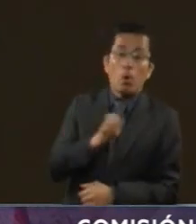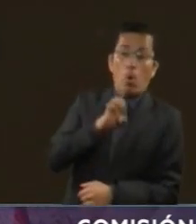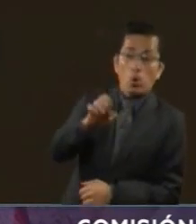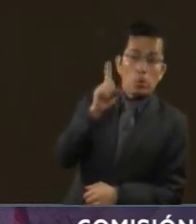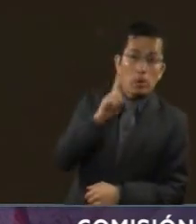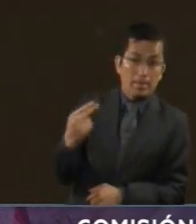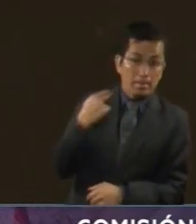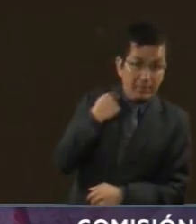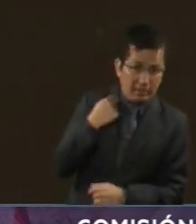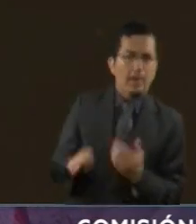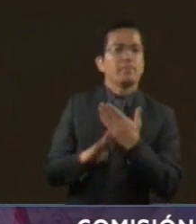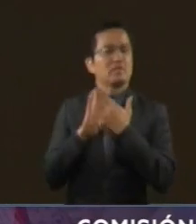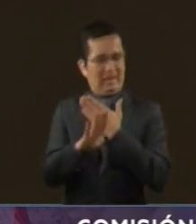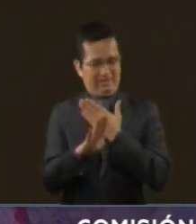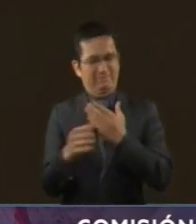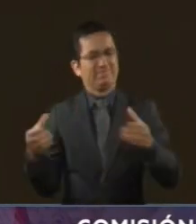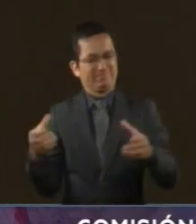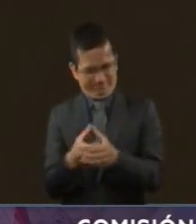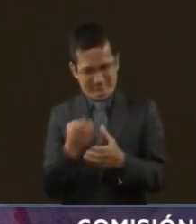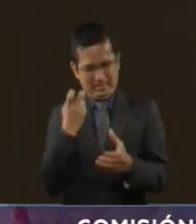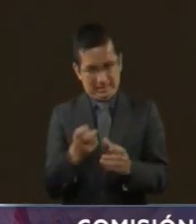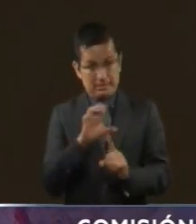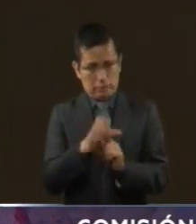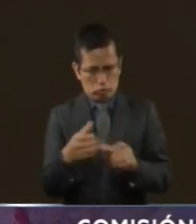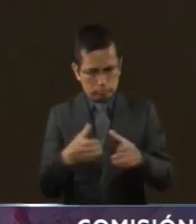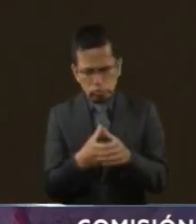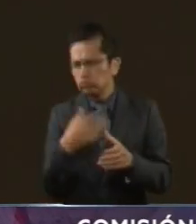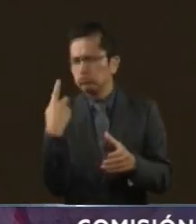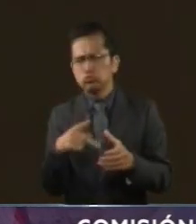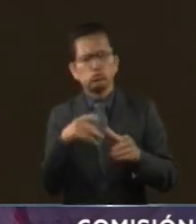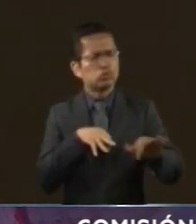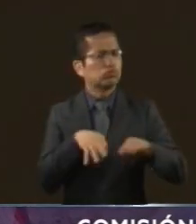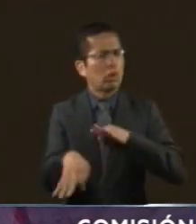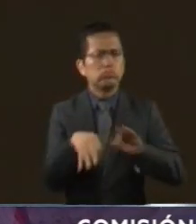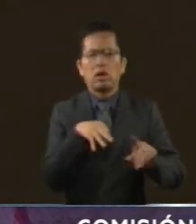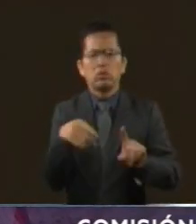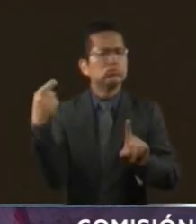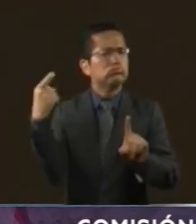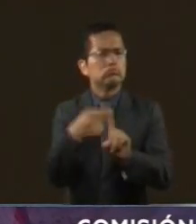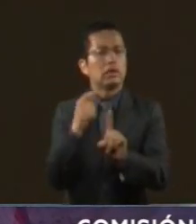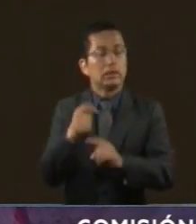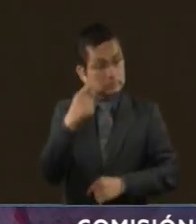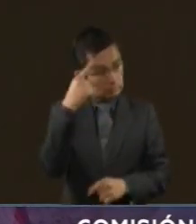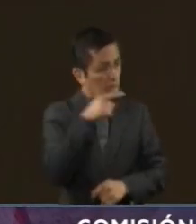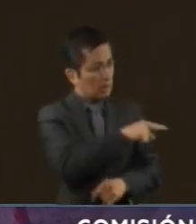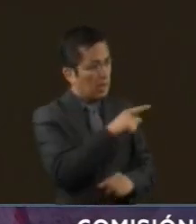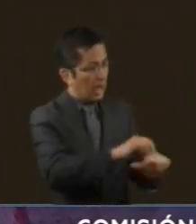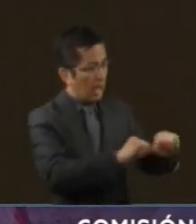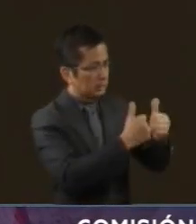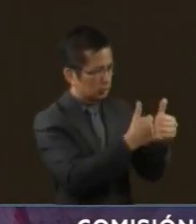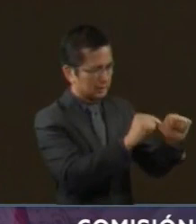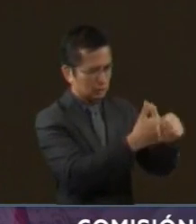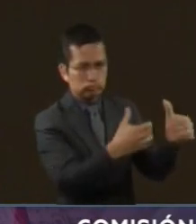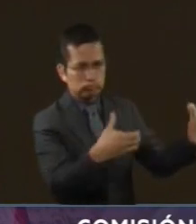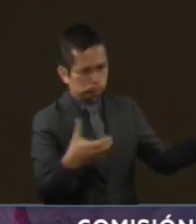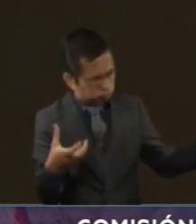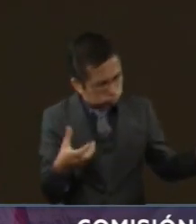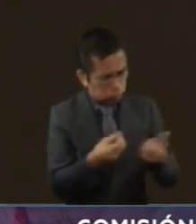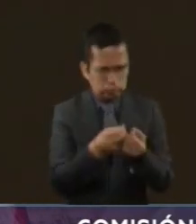Anti-Feminicidios. Esta instancia buscará integrar los esfuerzos de la sociedad civil organizada, recuperar